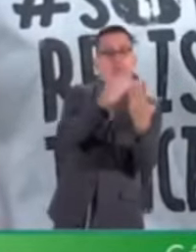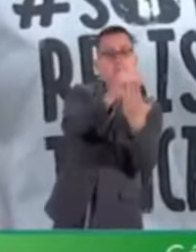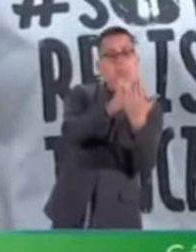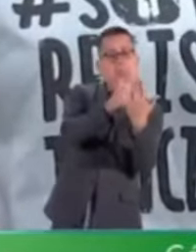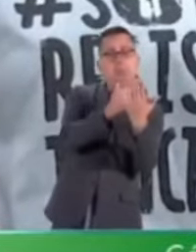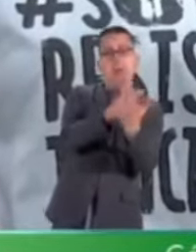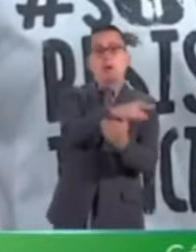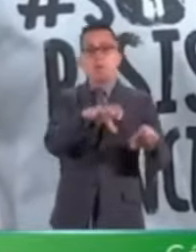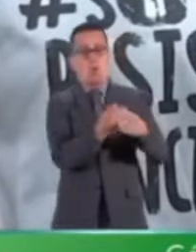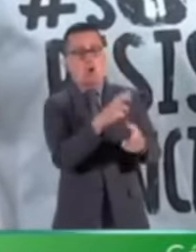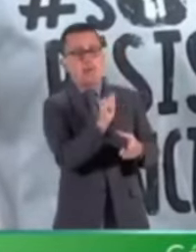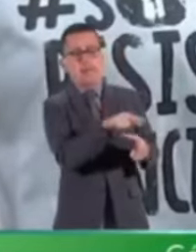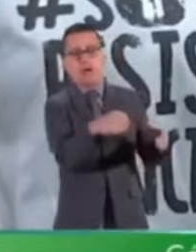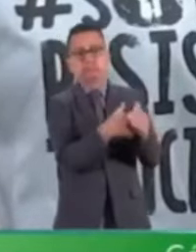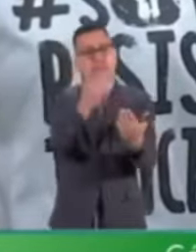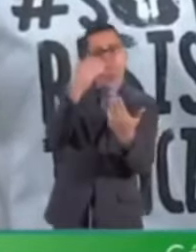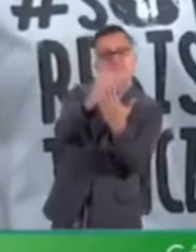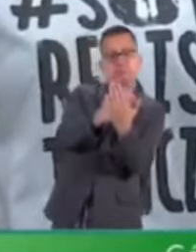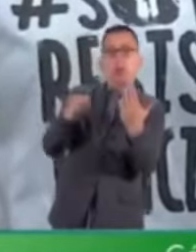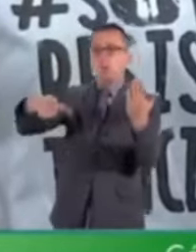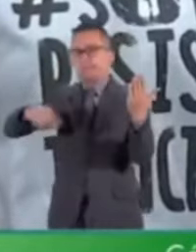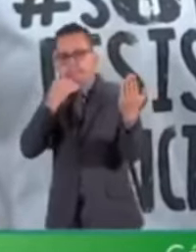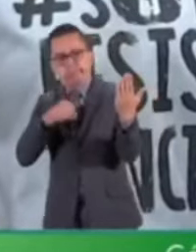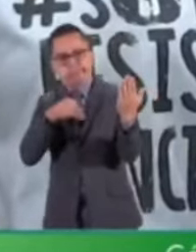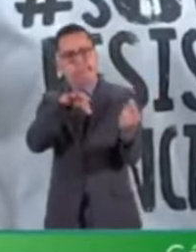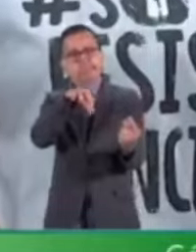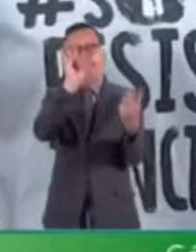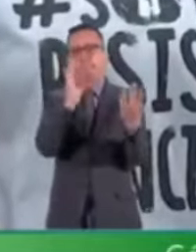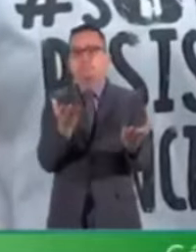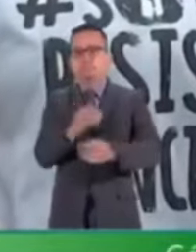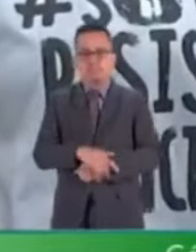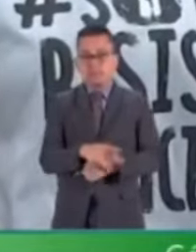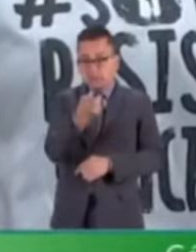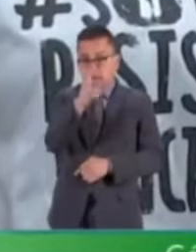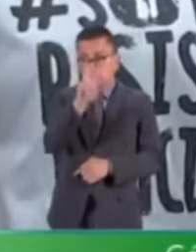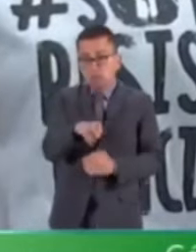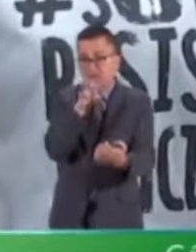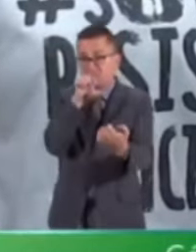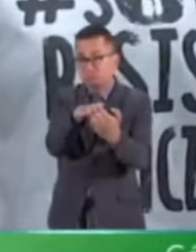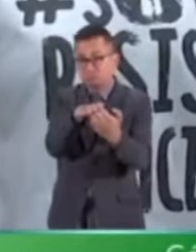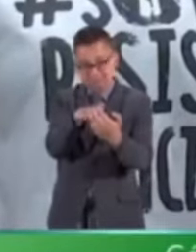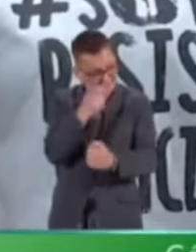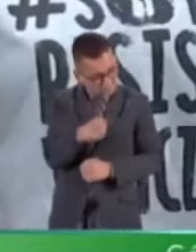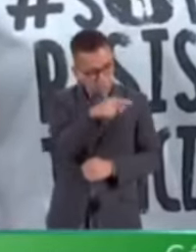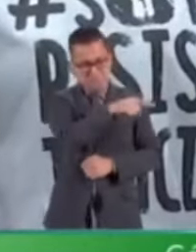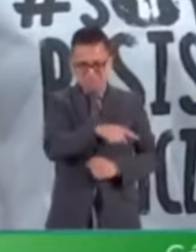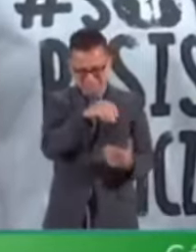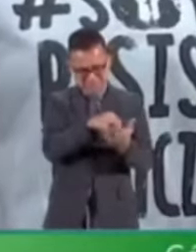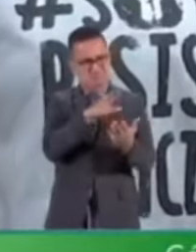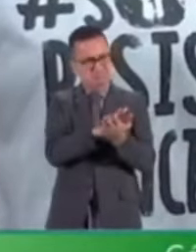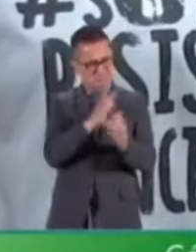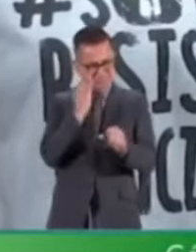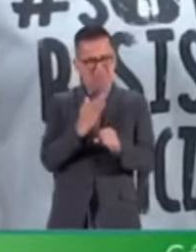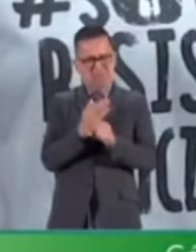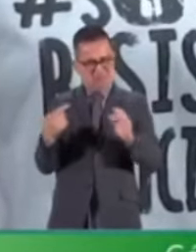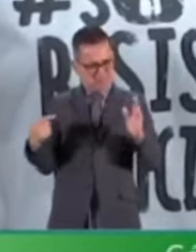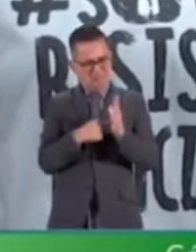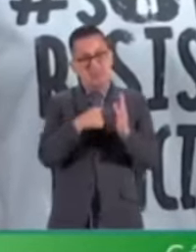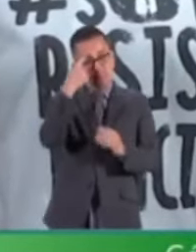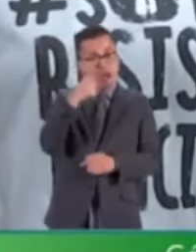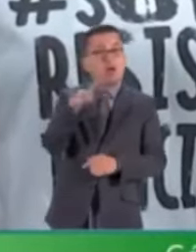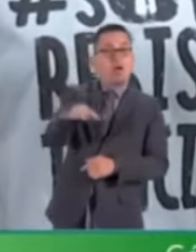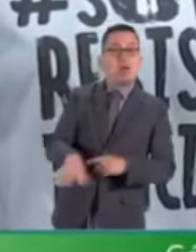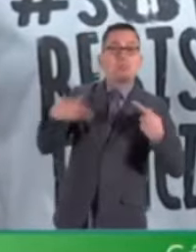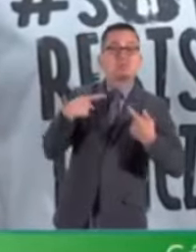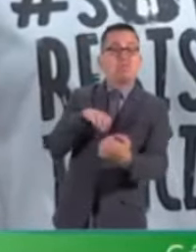Morena y sus aliados. Esa es la verdadera mentira y el engaño que ustedes pretenden llevar a cabo al pueblo de